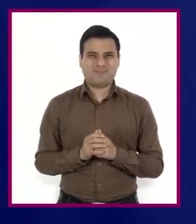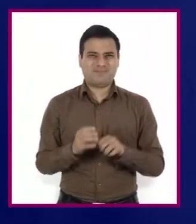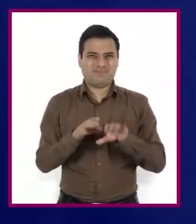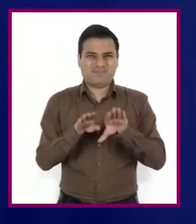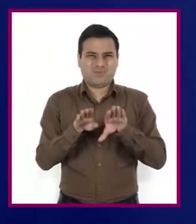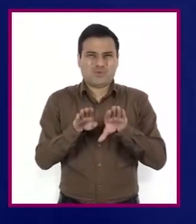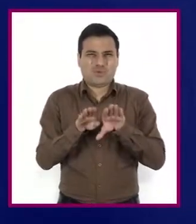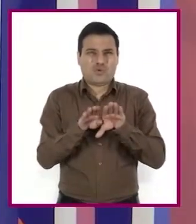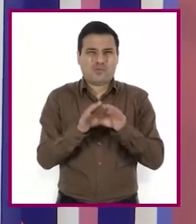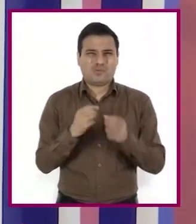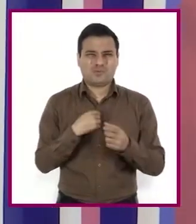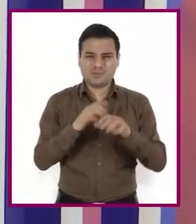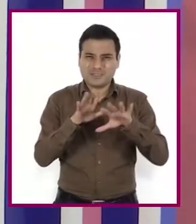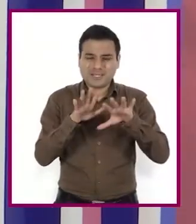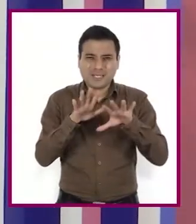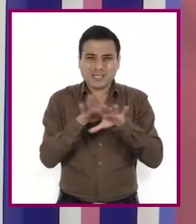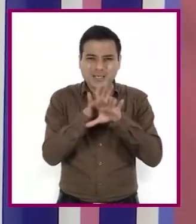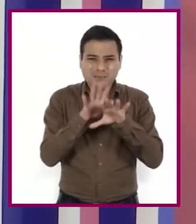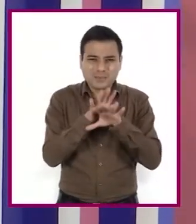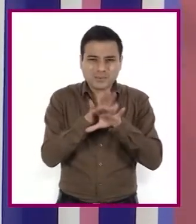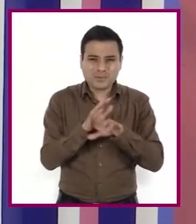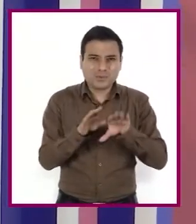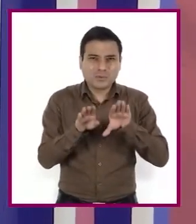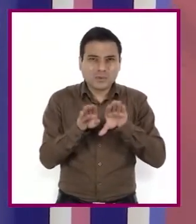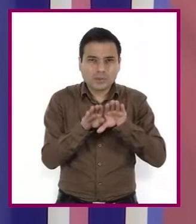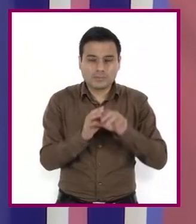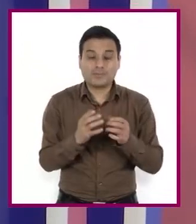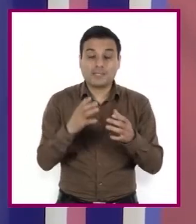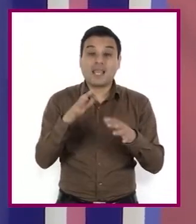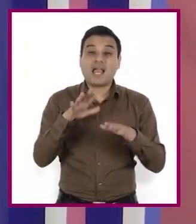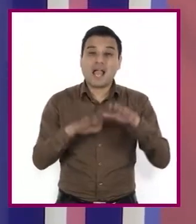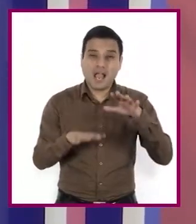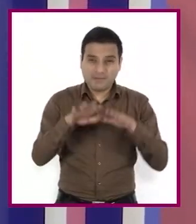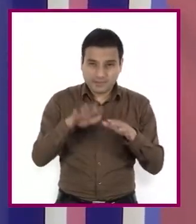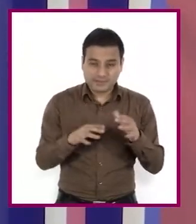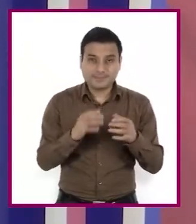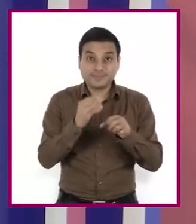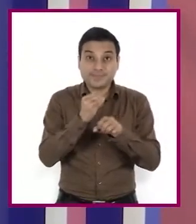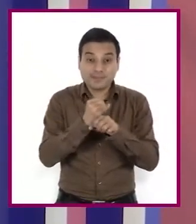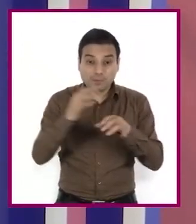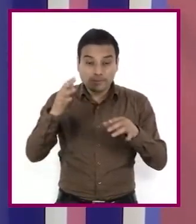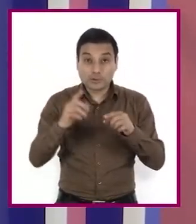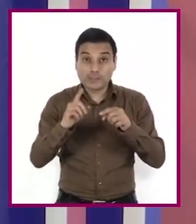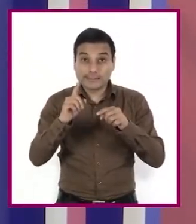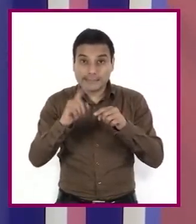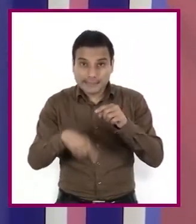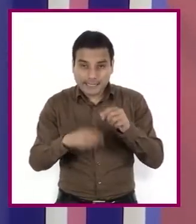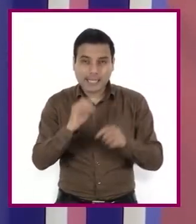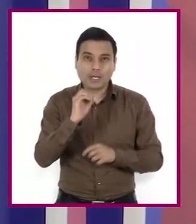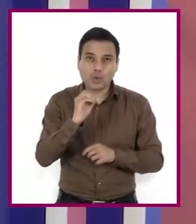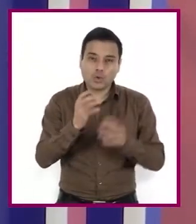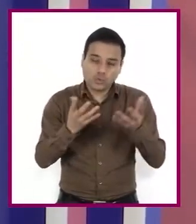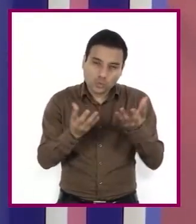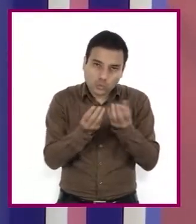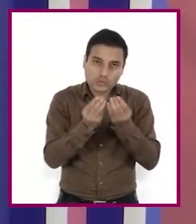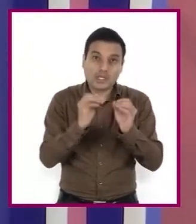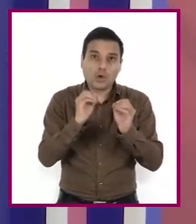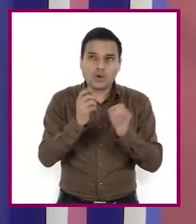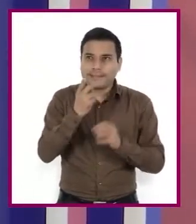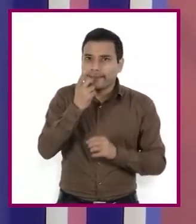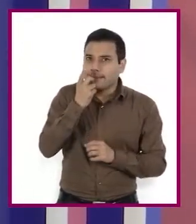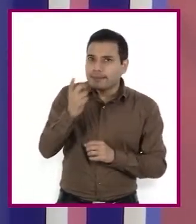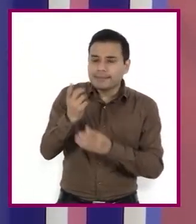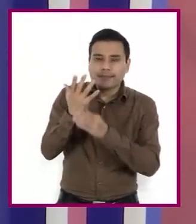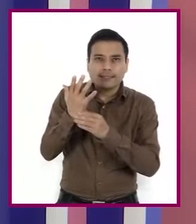que hacer, profesor? A veces tenemos que suprimir información o juntarla. En otras, citar a los autores de